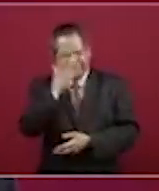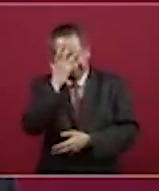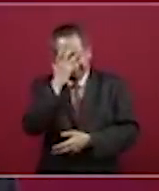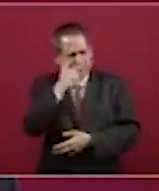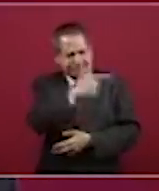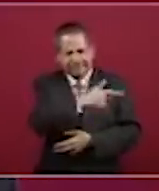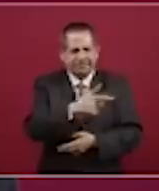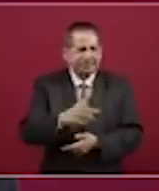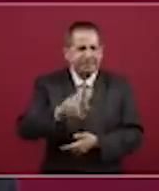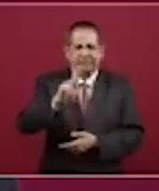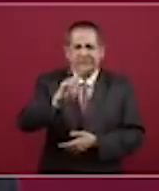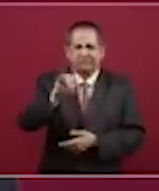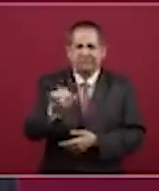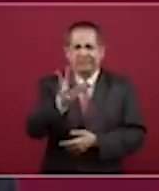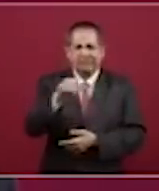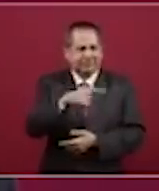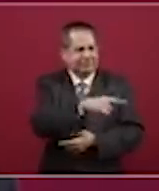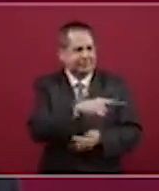del Poder Judicial,